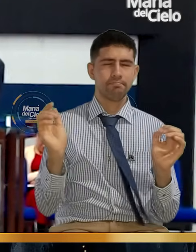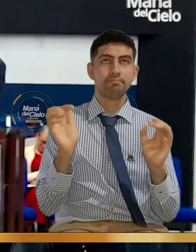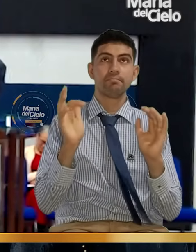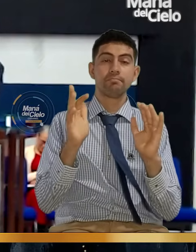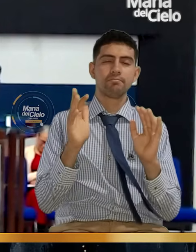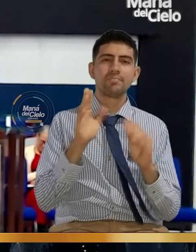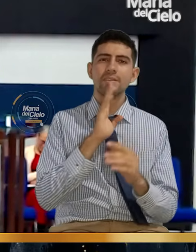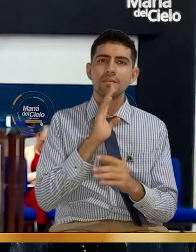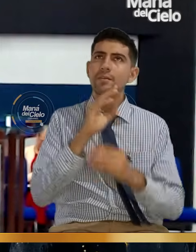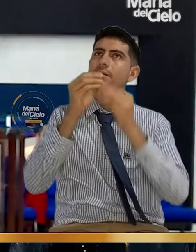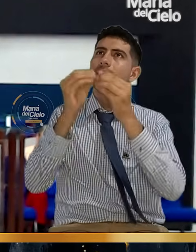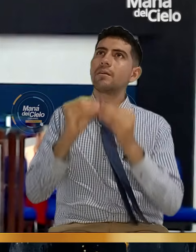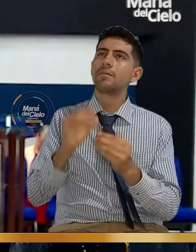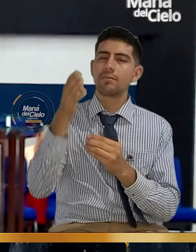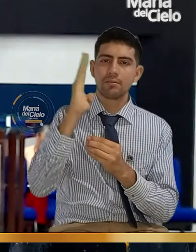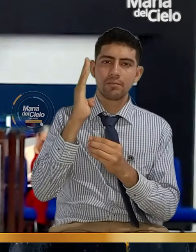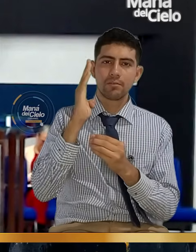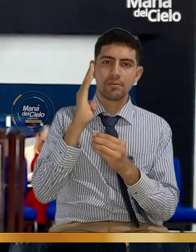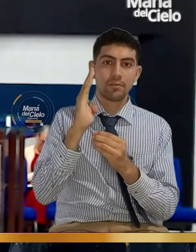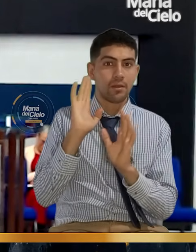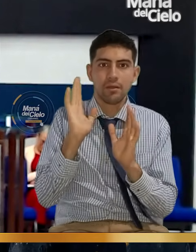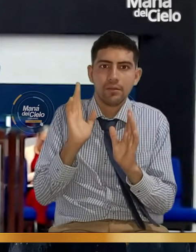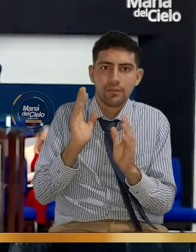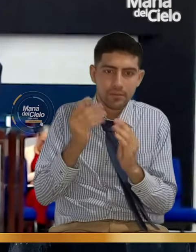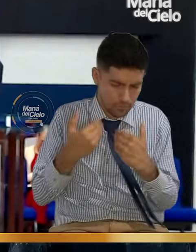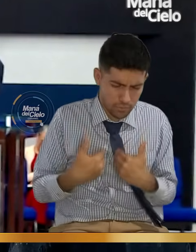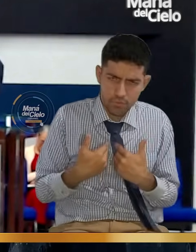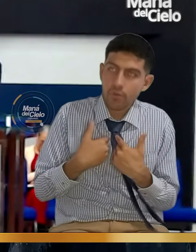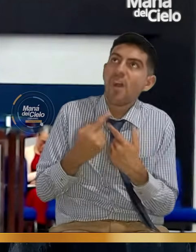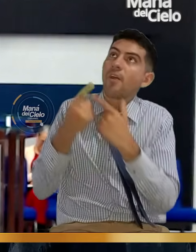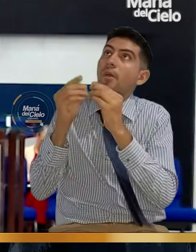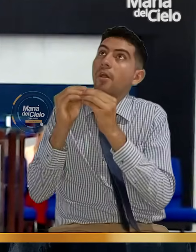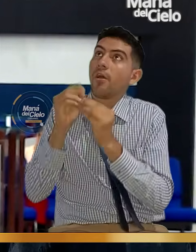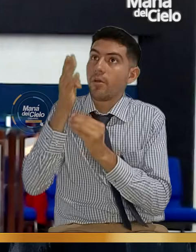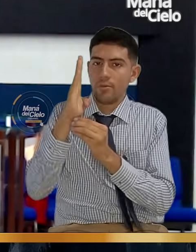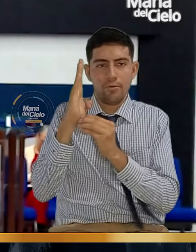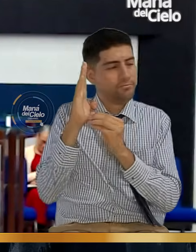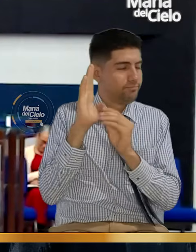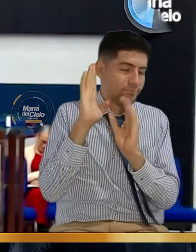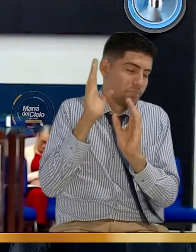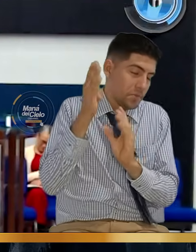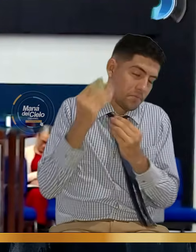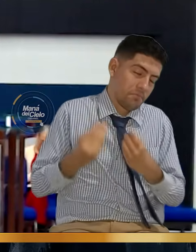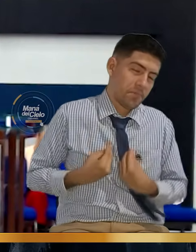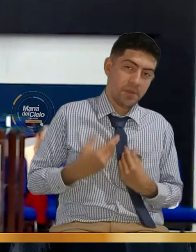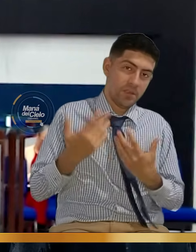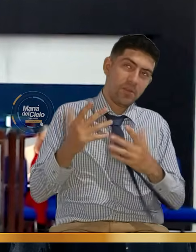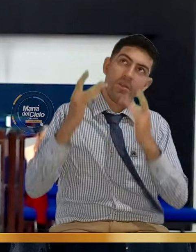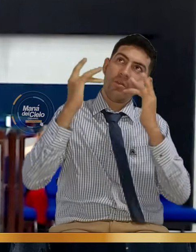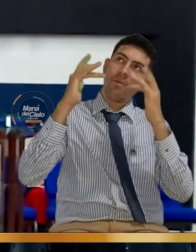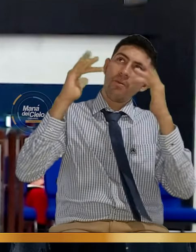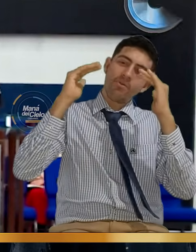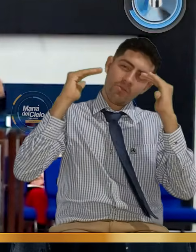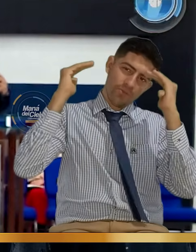vacía. Un profesor una vez nos enseñó en la Universidad del Valle. Bueno, no que yo haya hecho carrera, nos